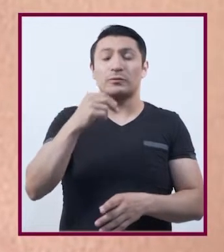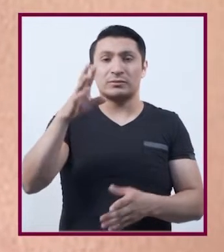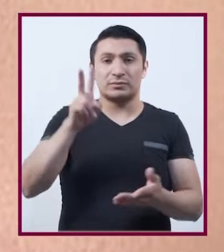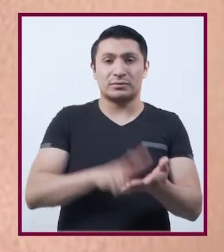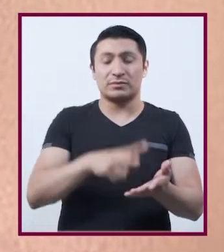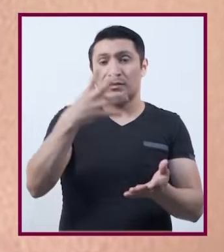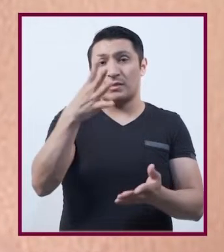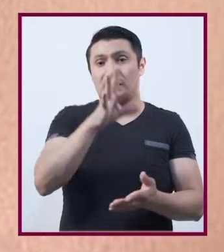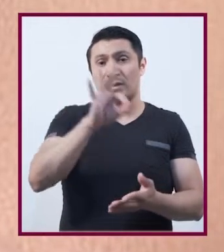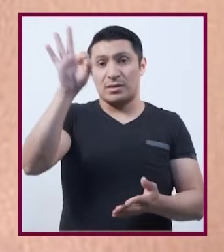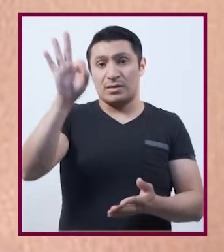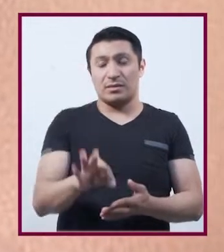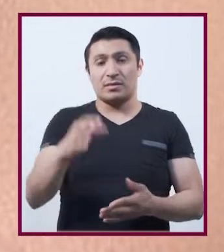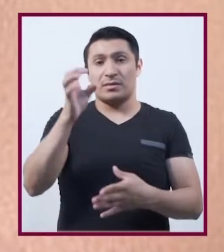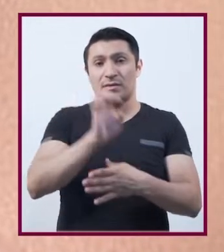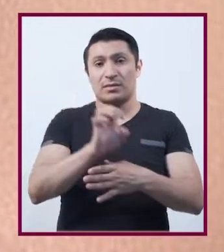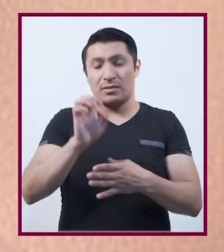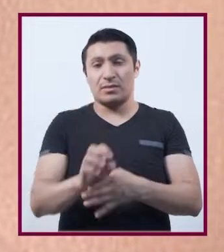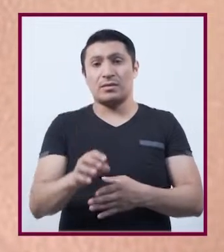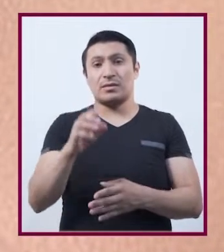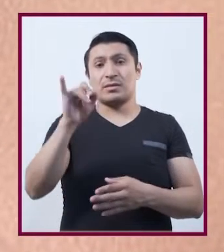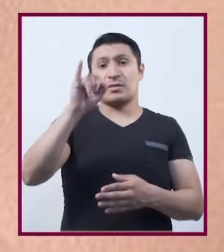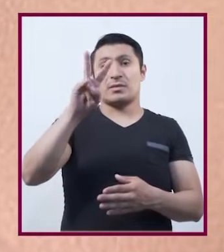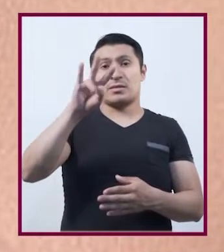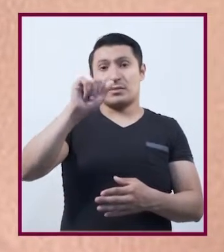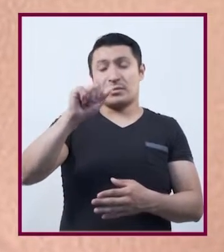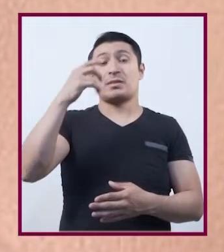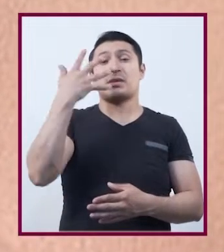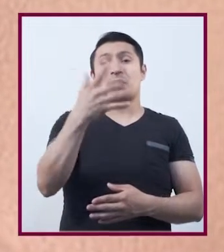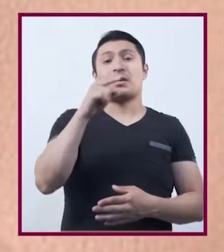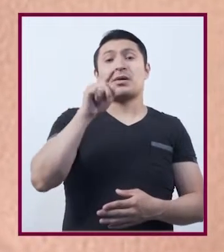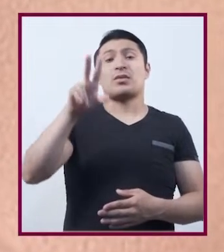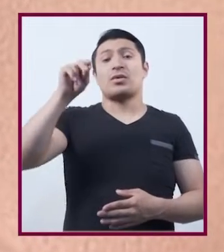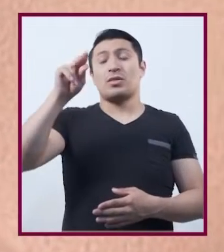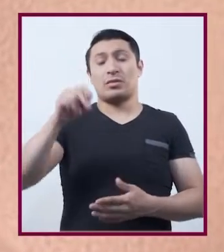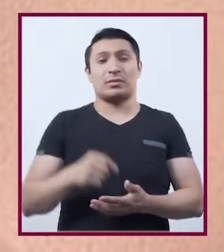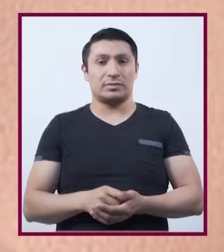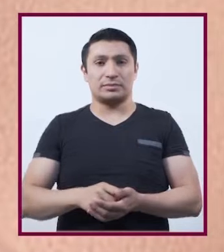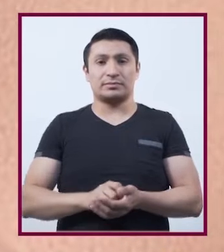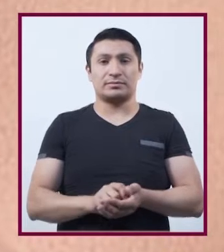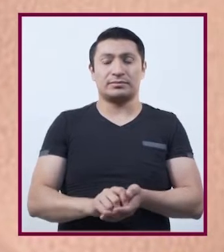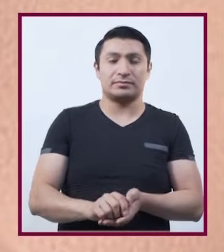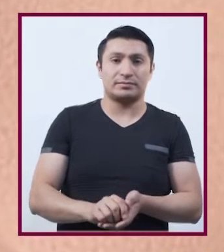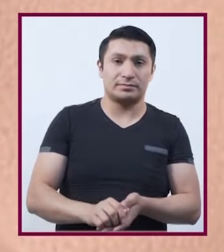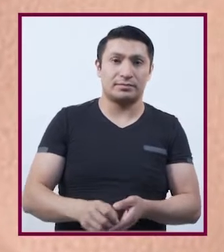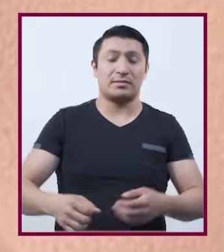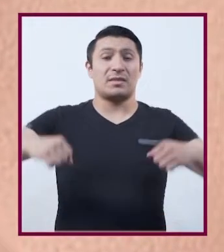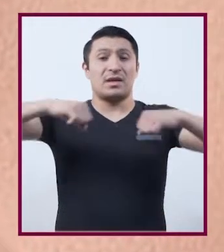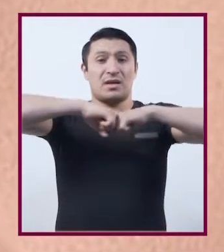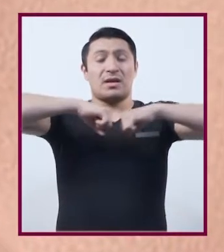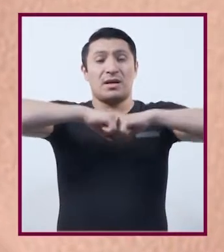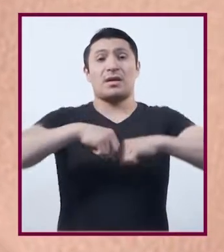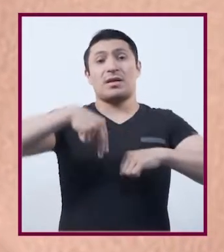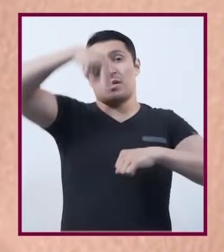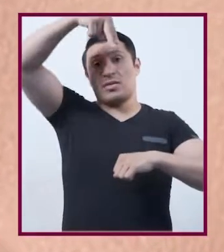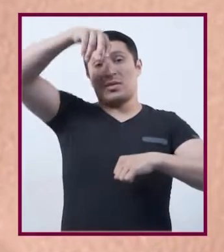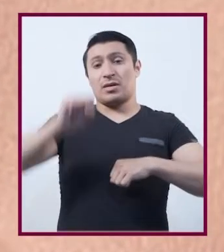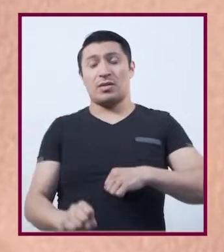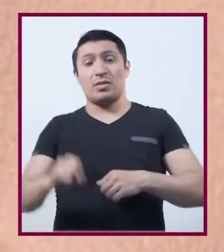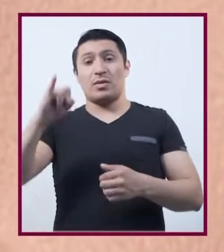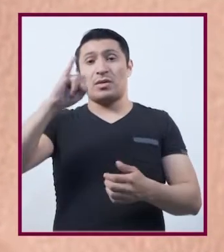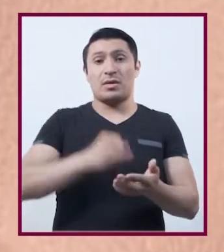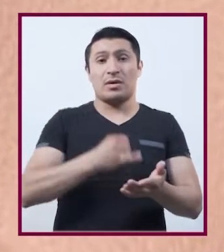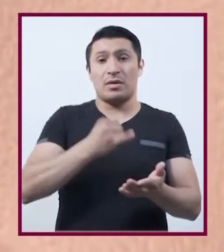Esto significa que si un chicle vale 5 pesos, entonces con el IVA son 5.80. A excepción de las